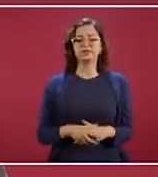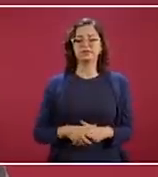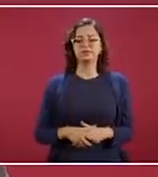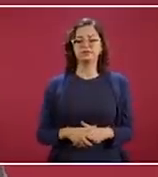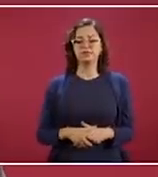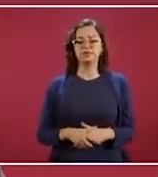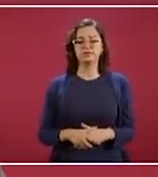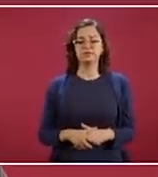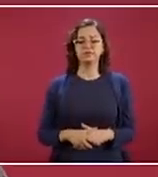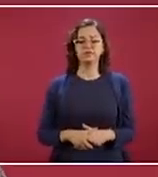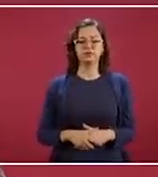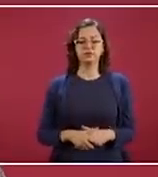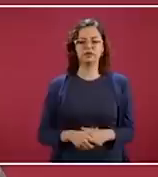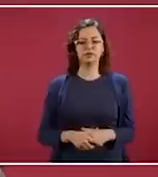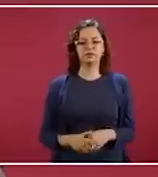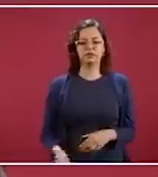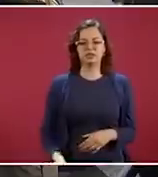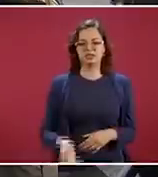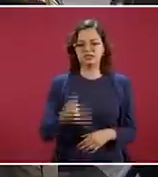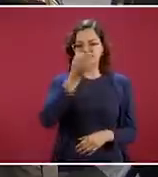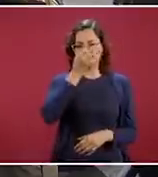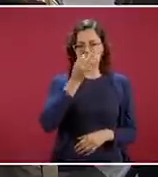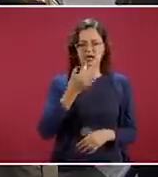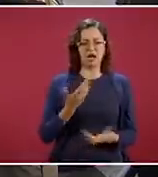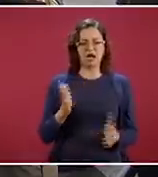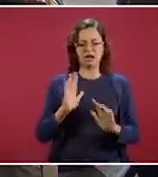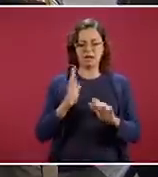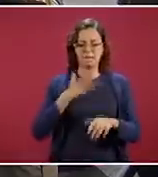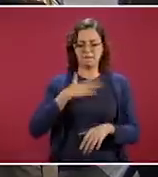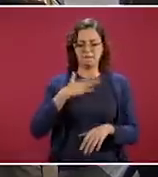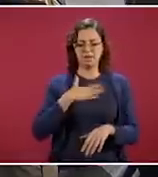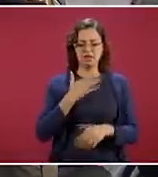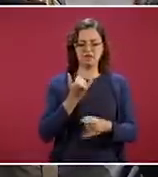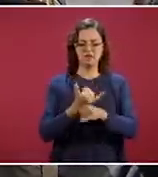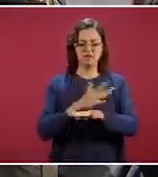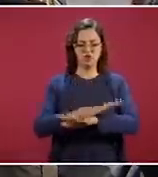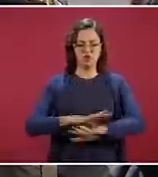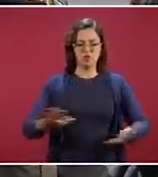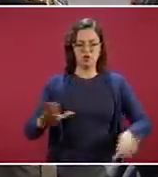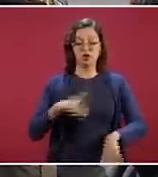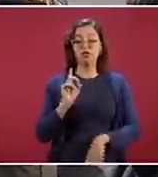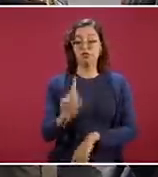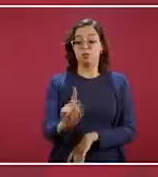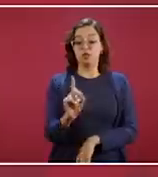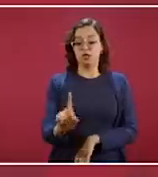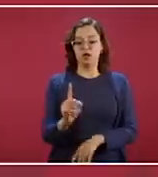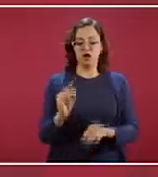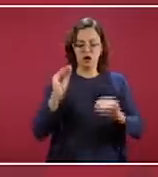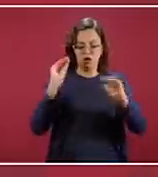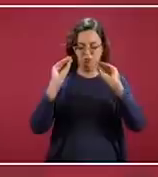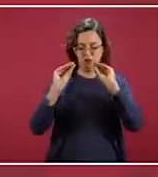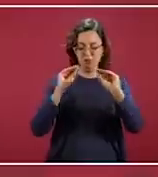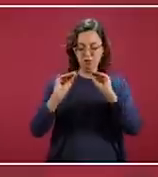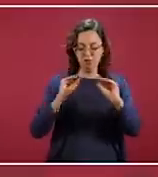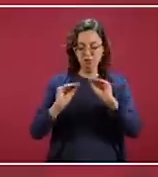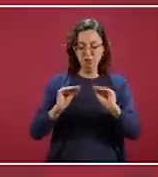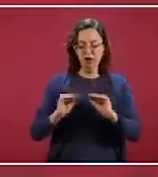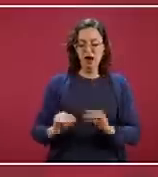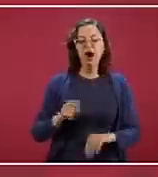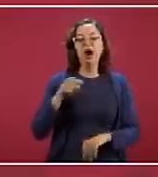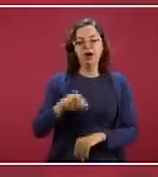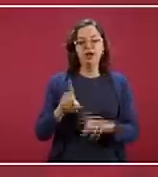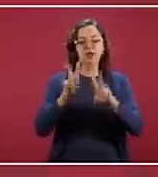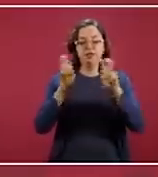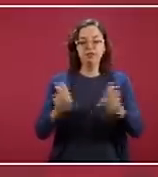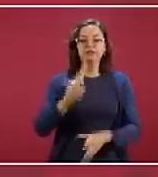estoy terminando mi informe del domingo y ahí vuelvo a hablar del fracking.